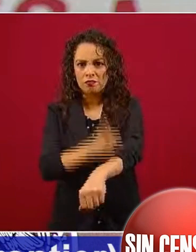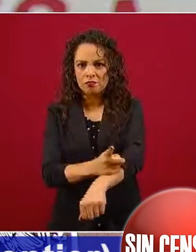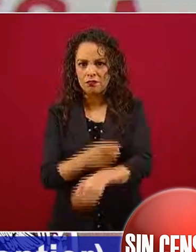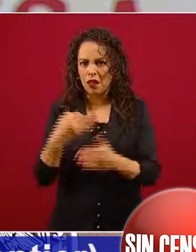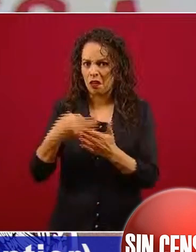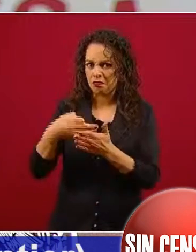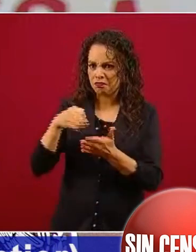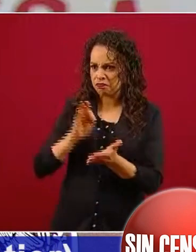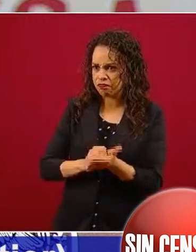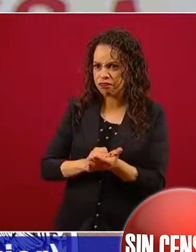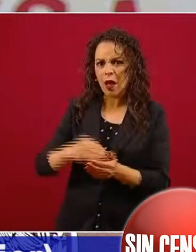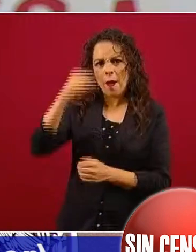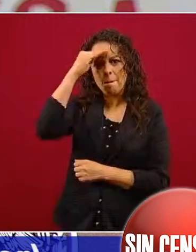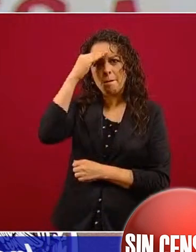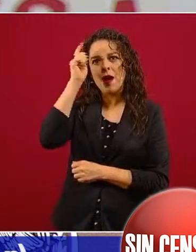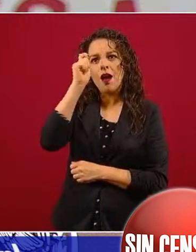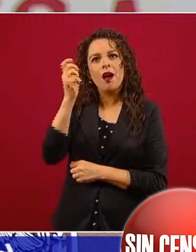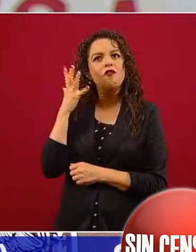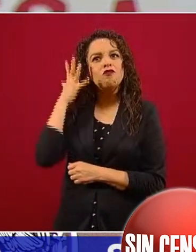ideales.